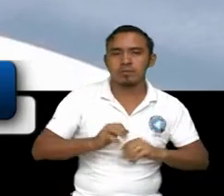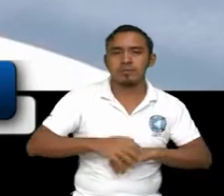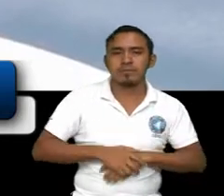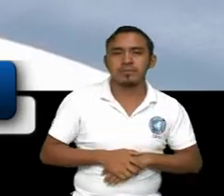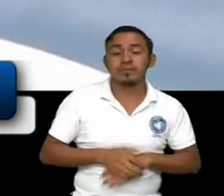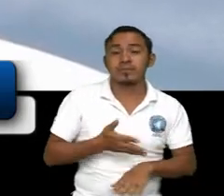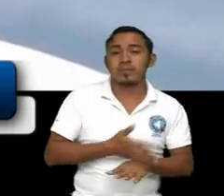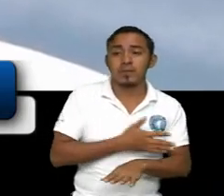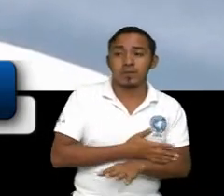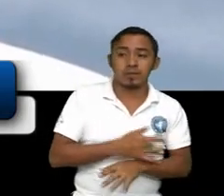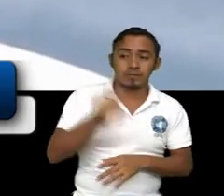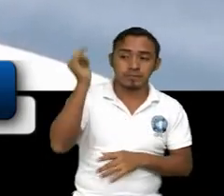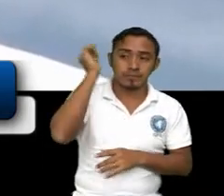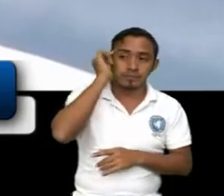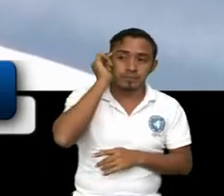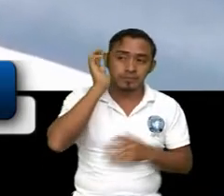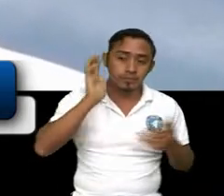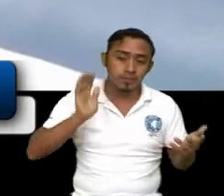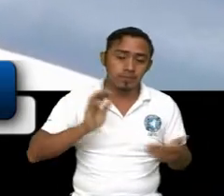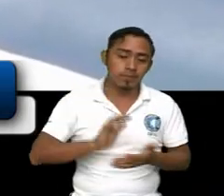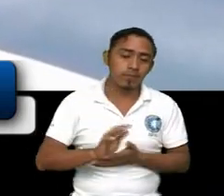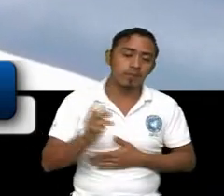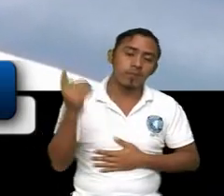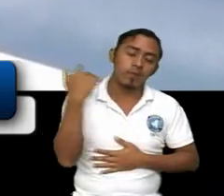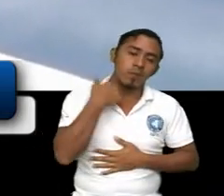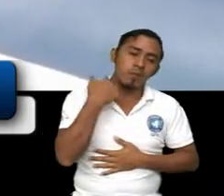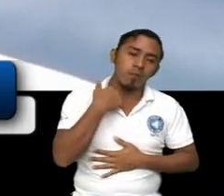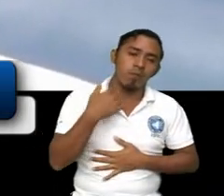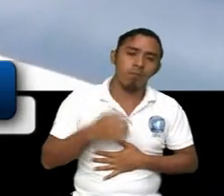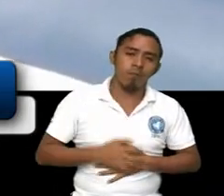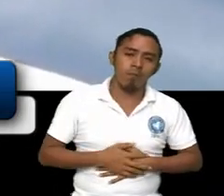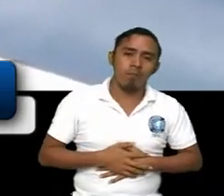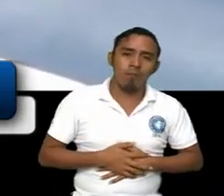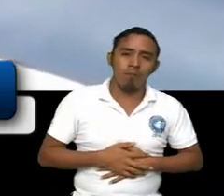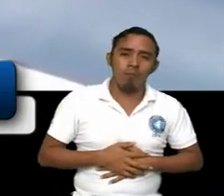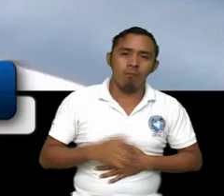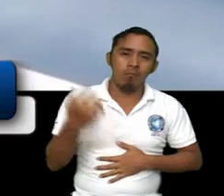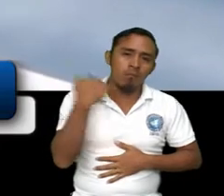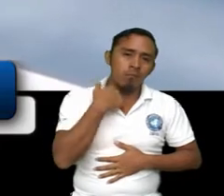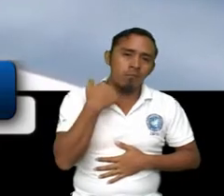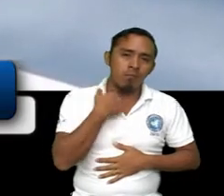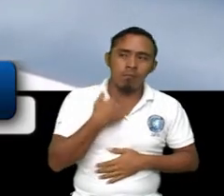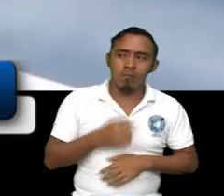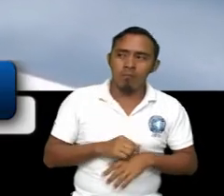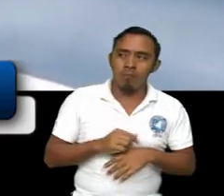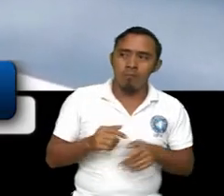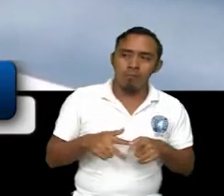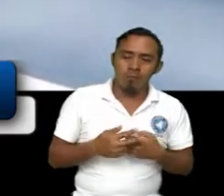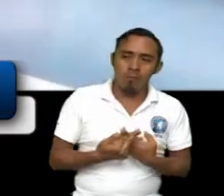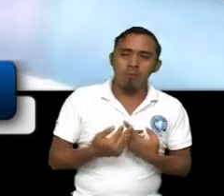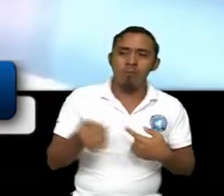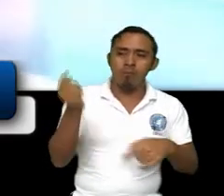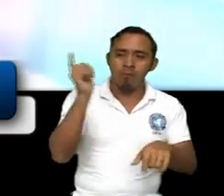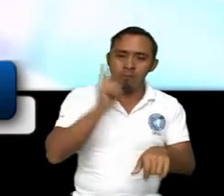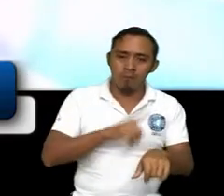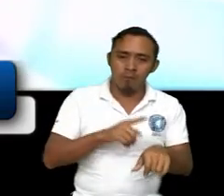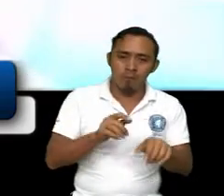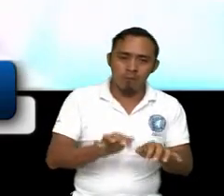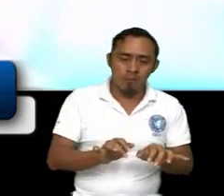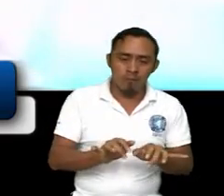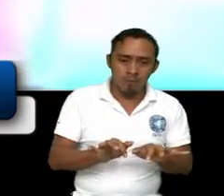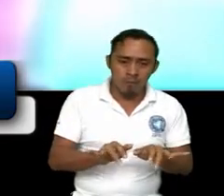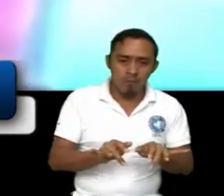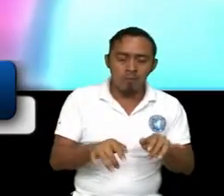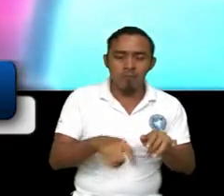antiguamente en nosotros tratamos siempre de pensar de que tenía que ser simétrico comenzar desde los pies